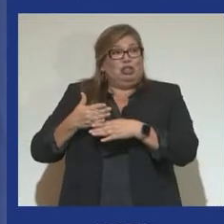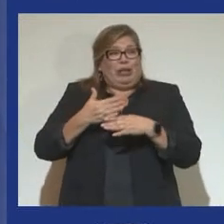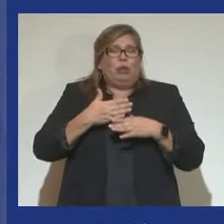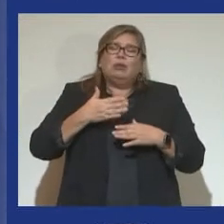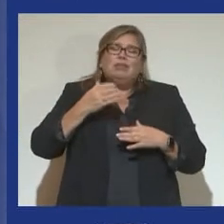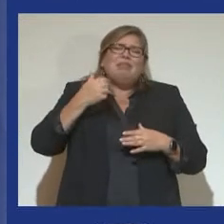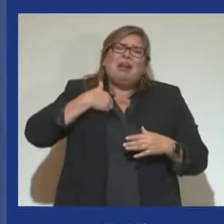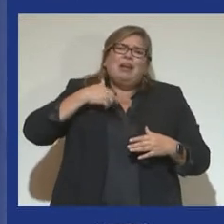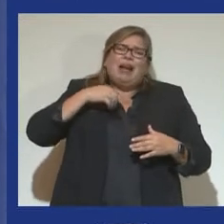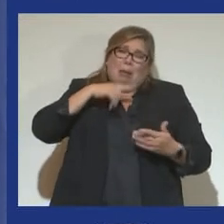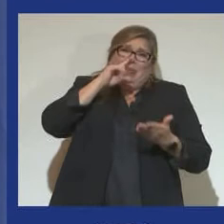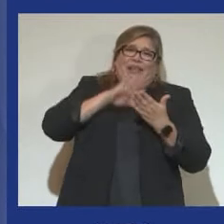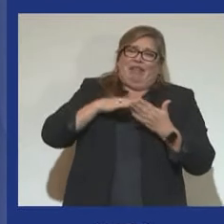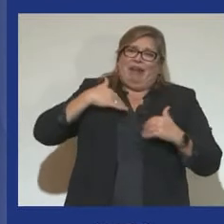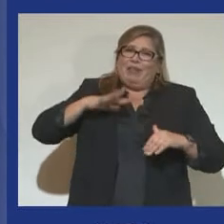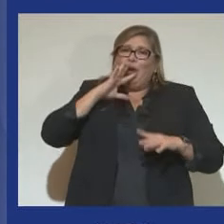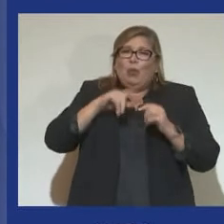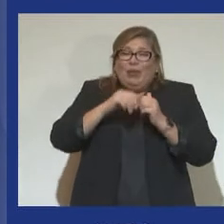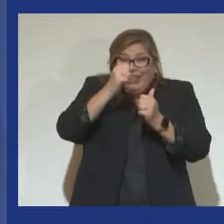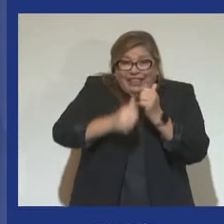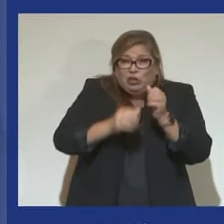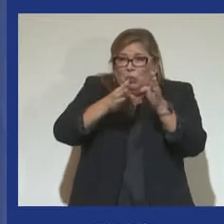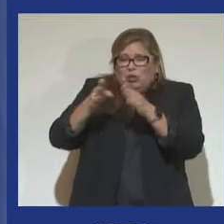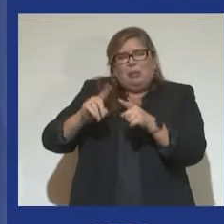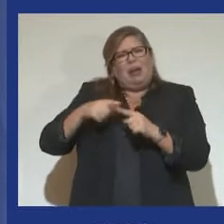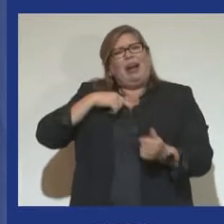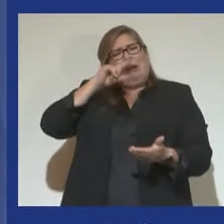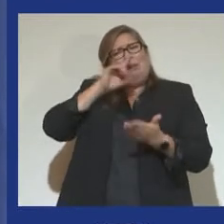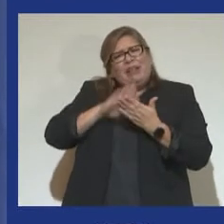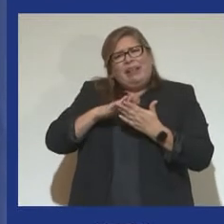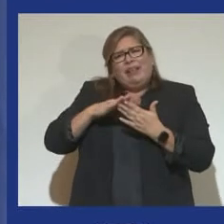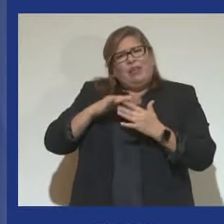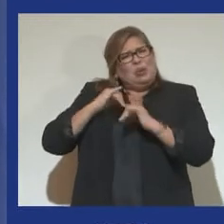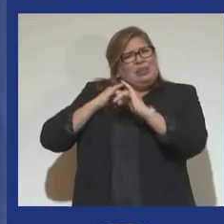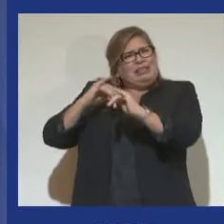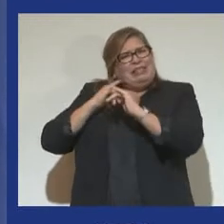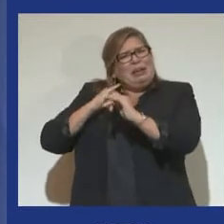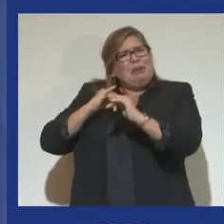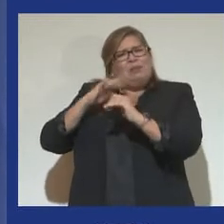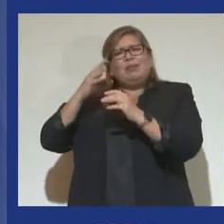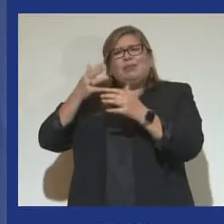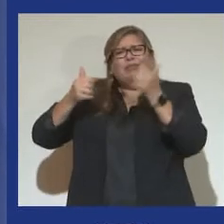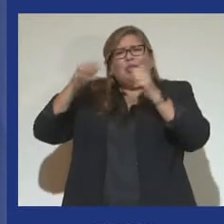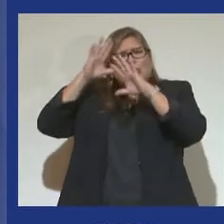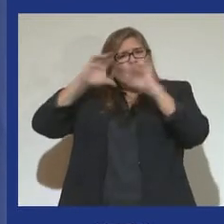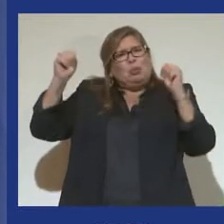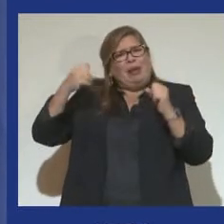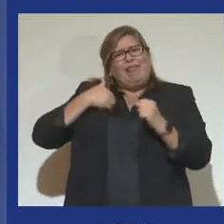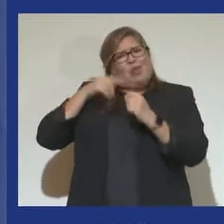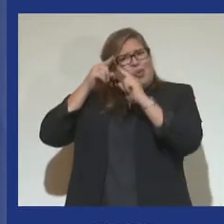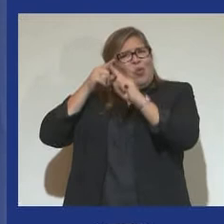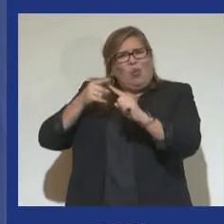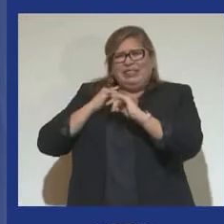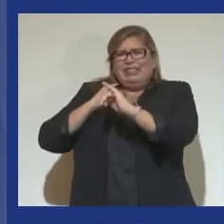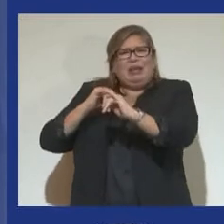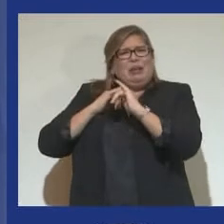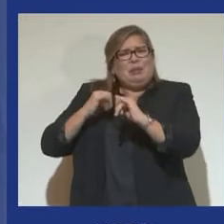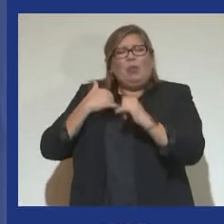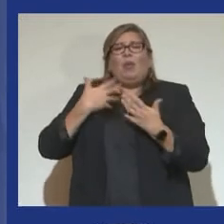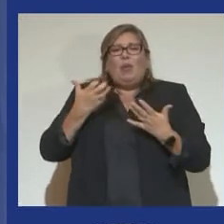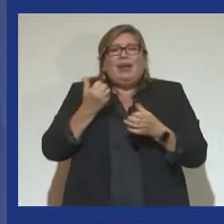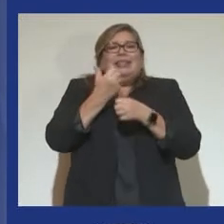tendremos que hablar con cada uno de los superintendentes pero compartimos las mismas metas de abrir de manera